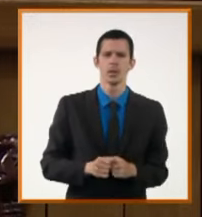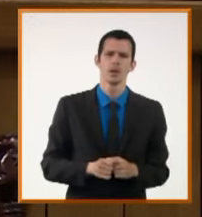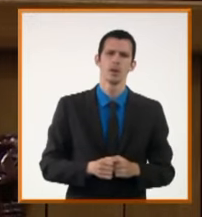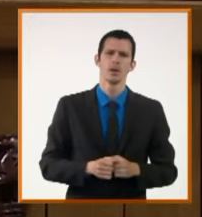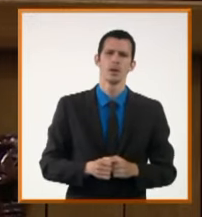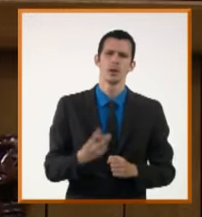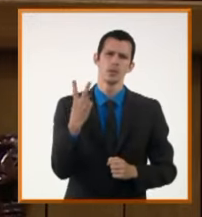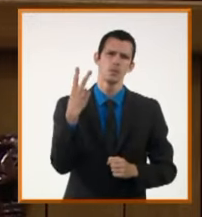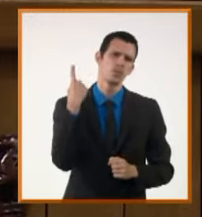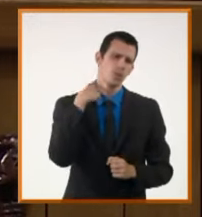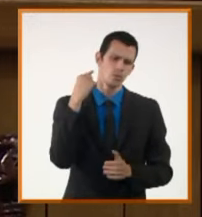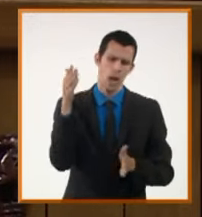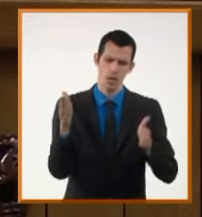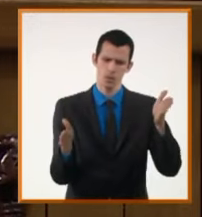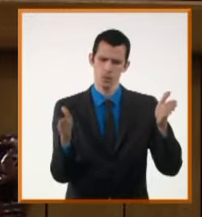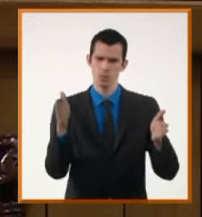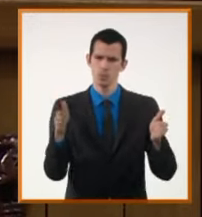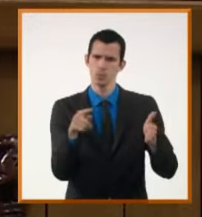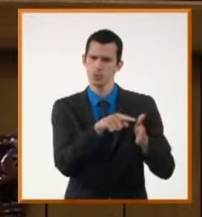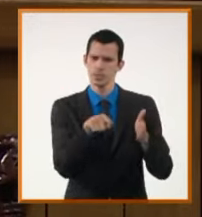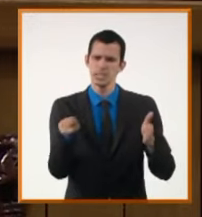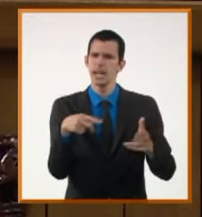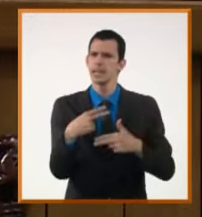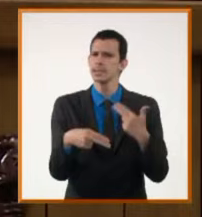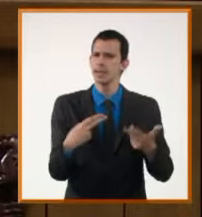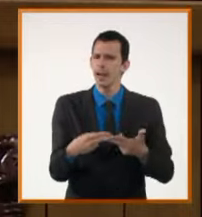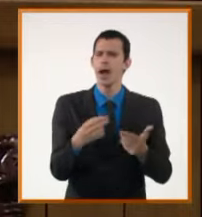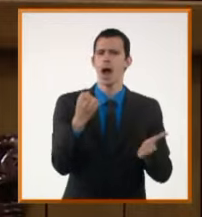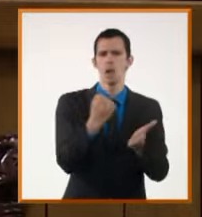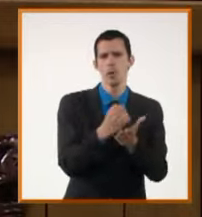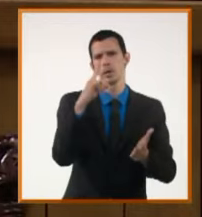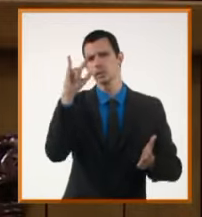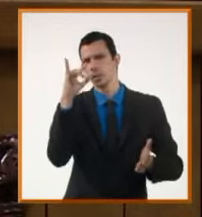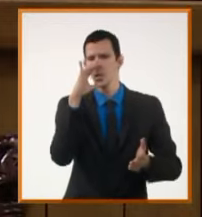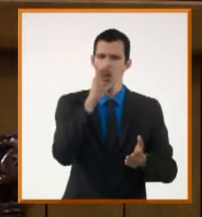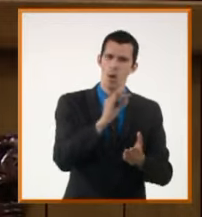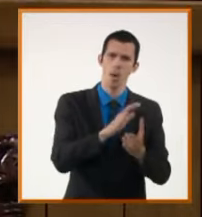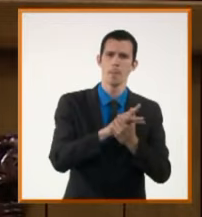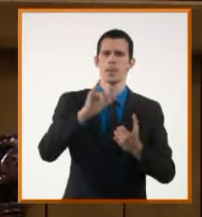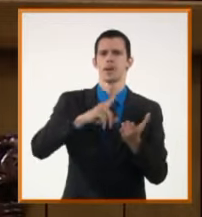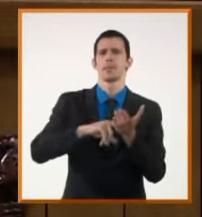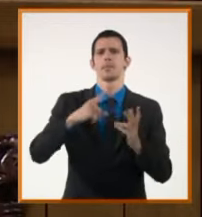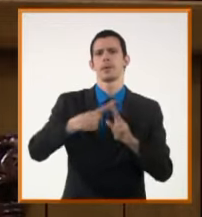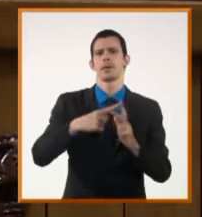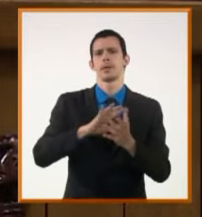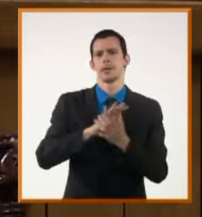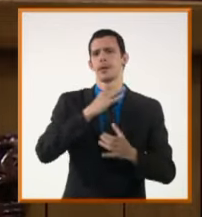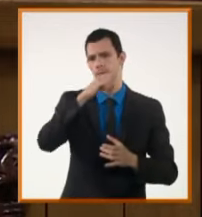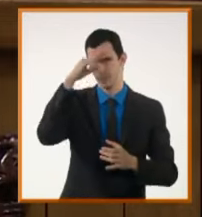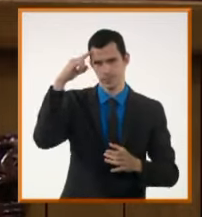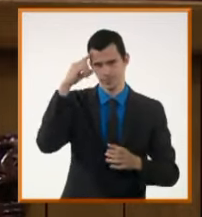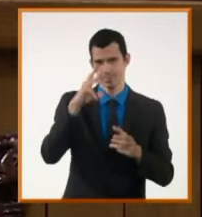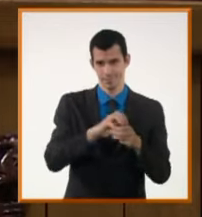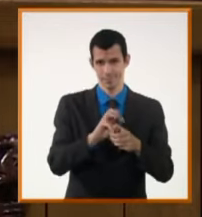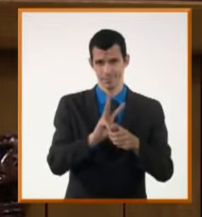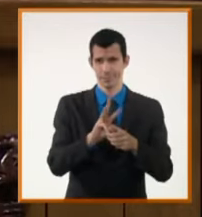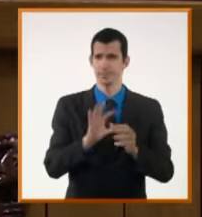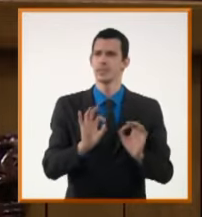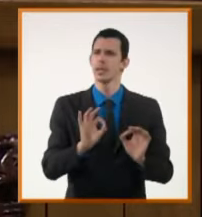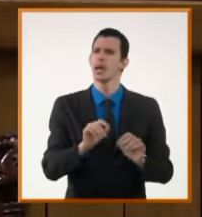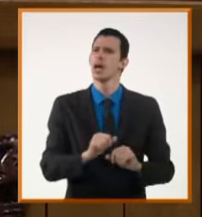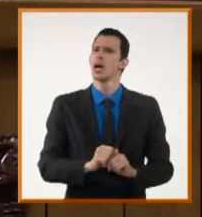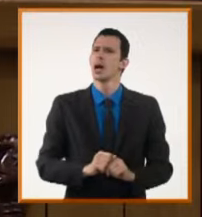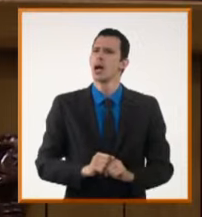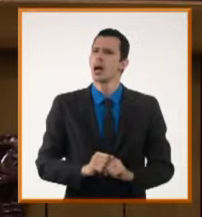MIPYMES, han surgido muchas distorsiones, muchos problemas entre las relaciones entre la MIPYME y